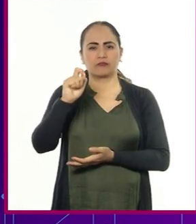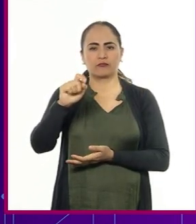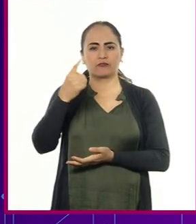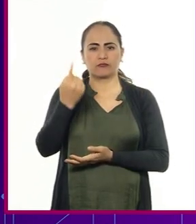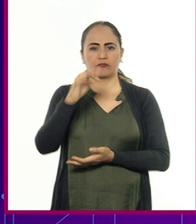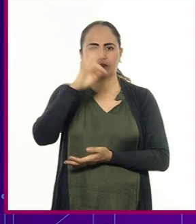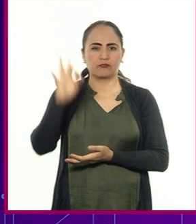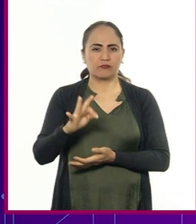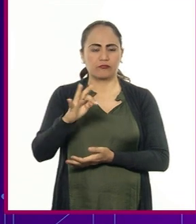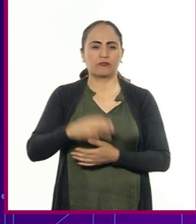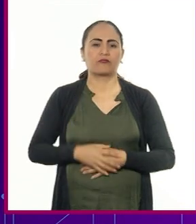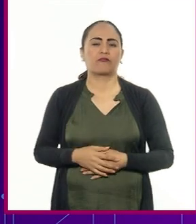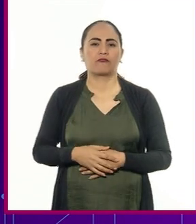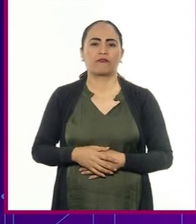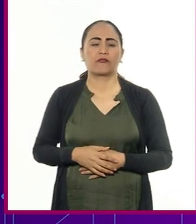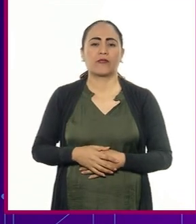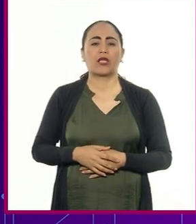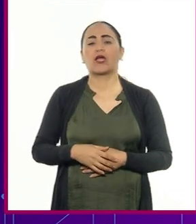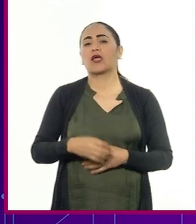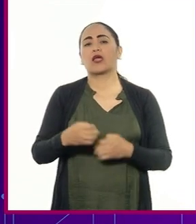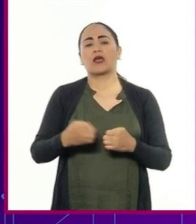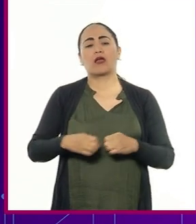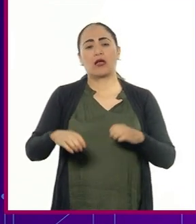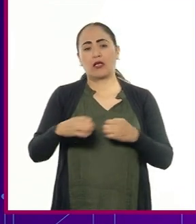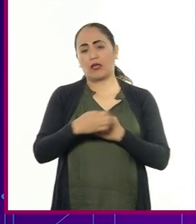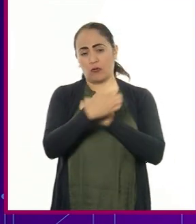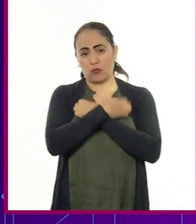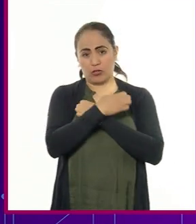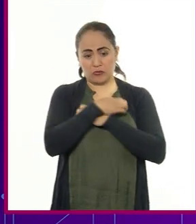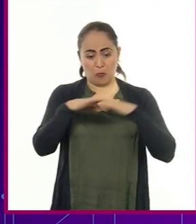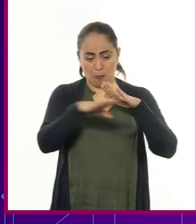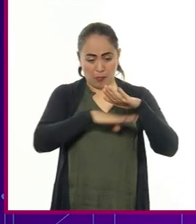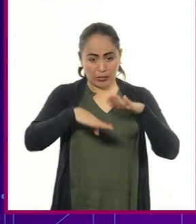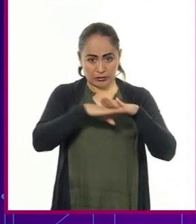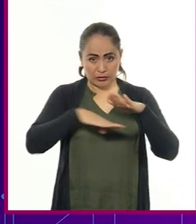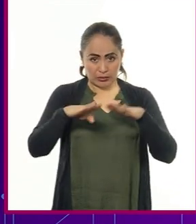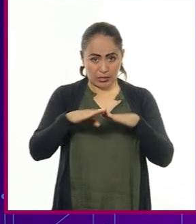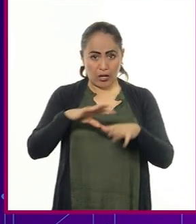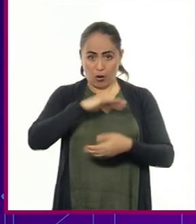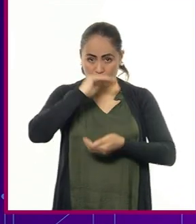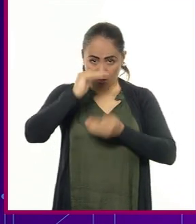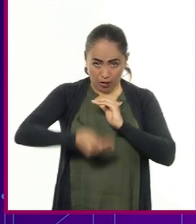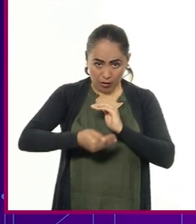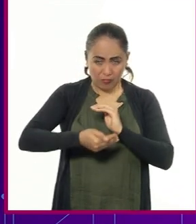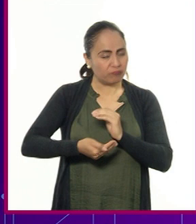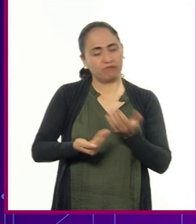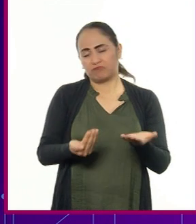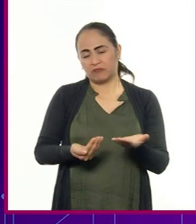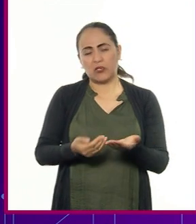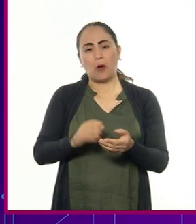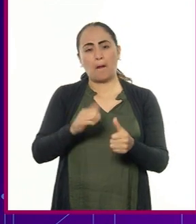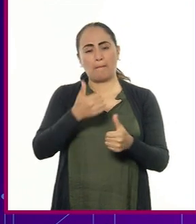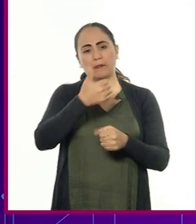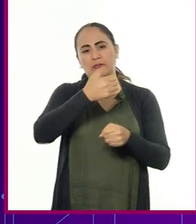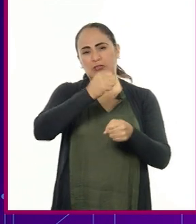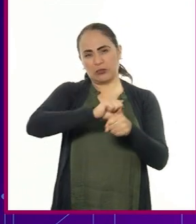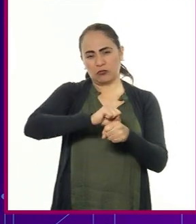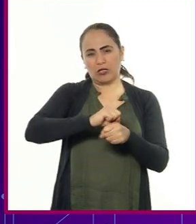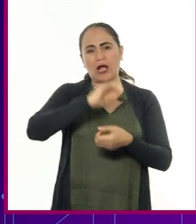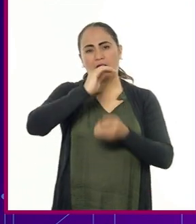41.1% no cuenta con educación básica completa. Es decir, aún no han concluido la